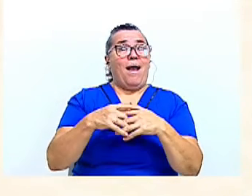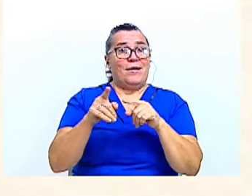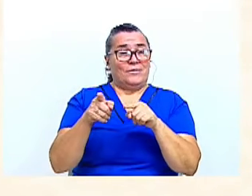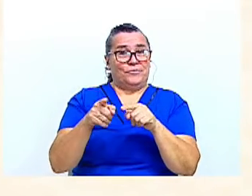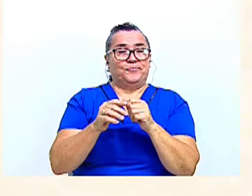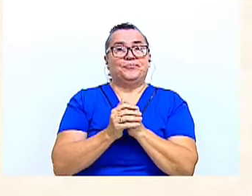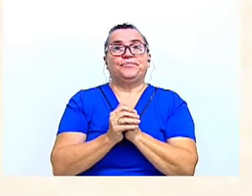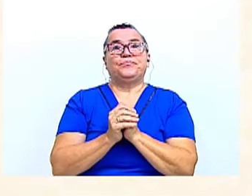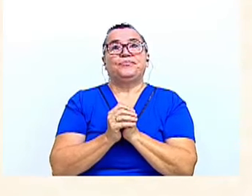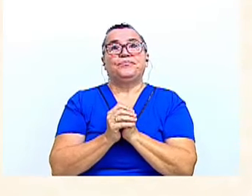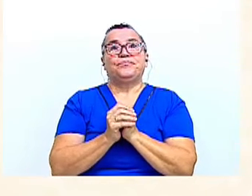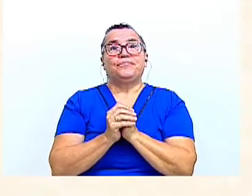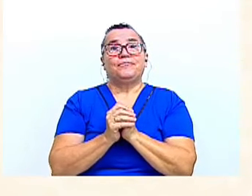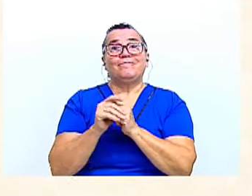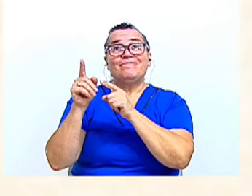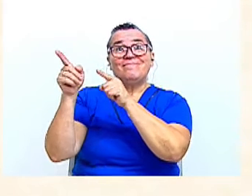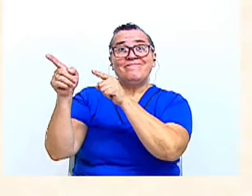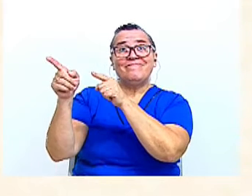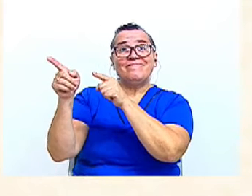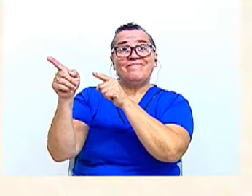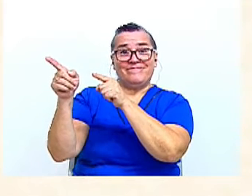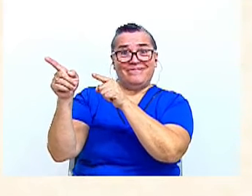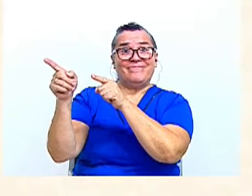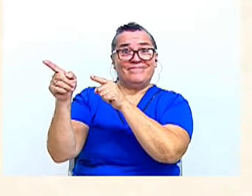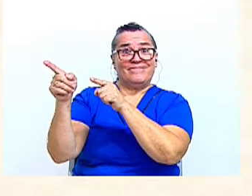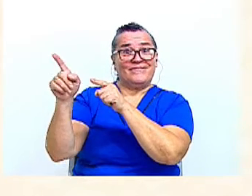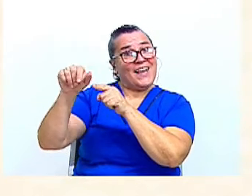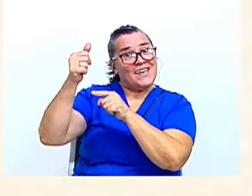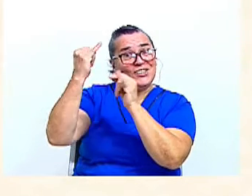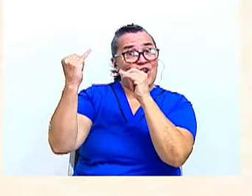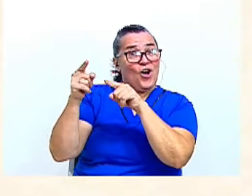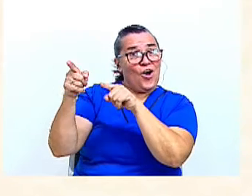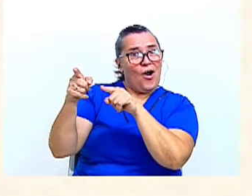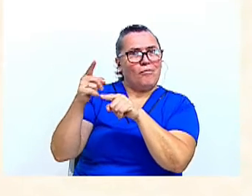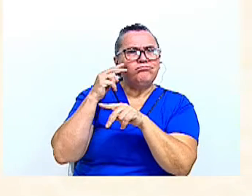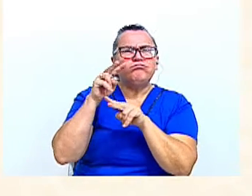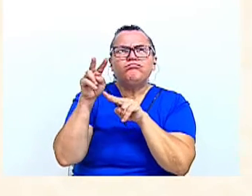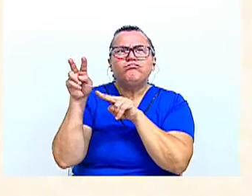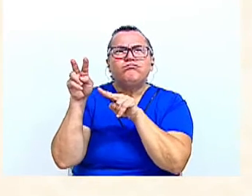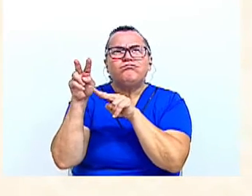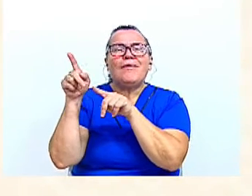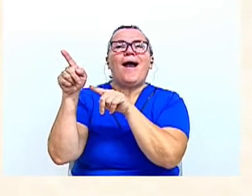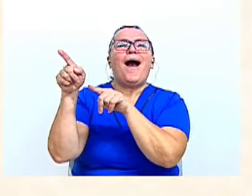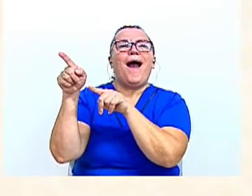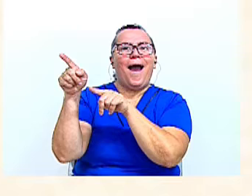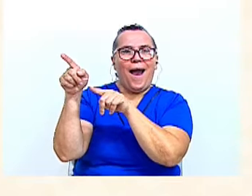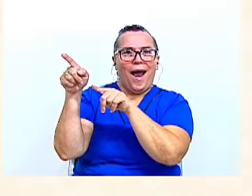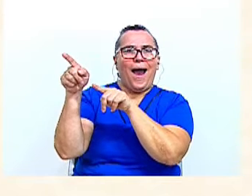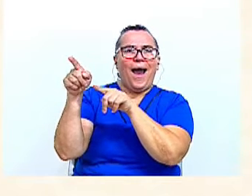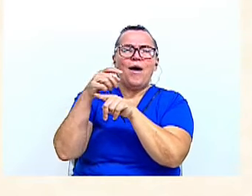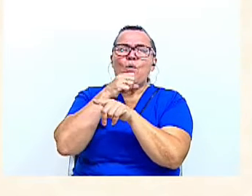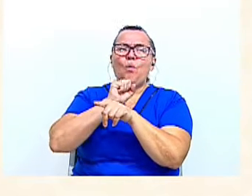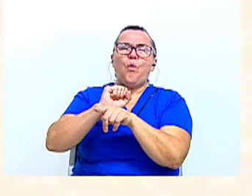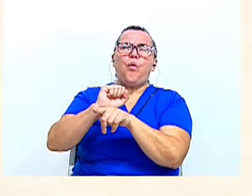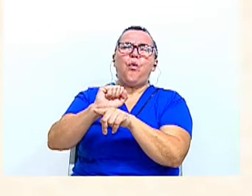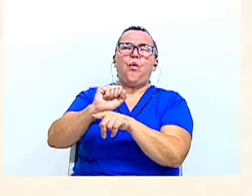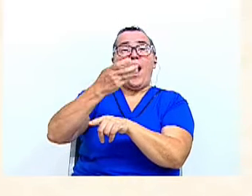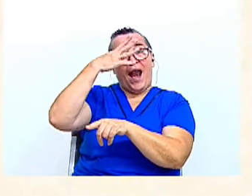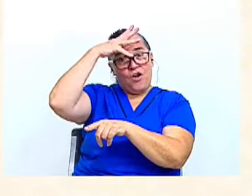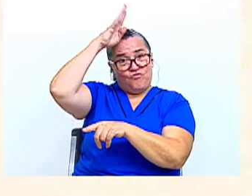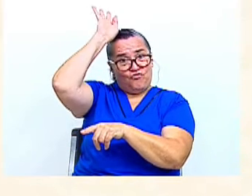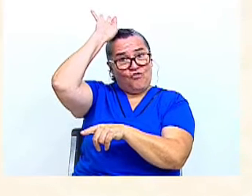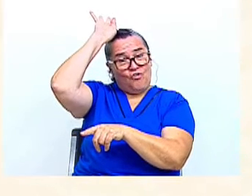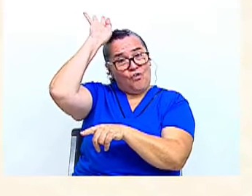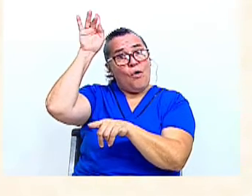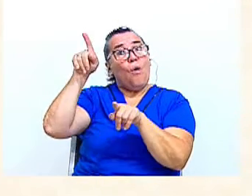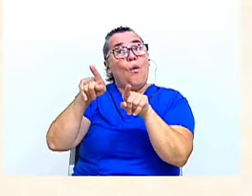Vemos también en esta otra ilustración como en la antigua Roma